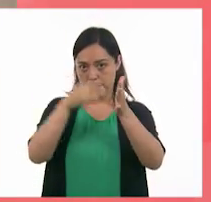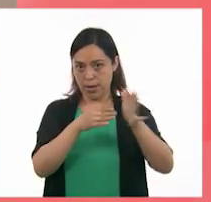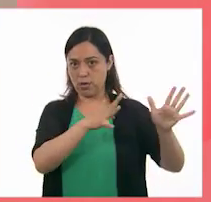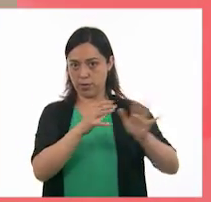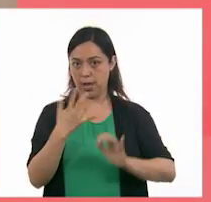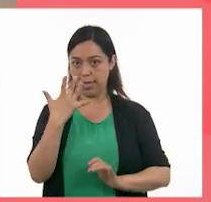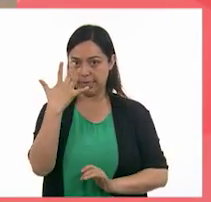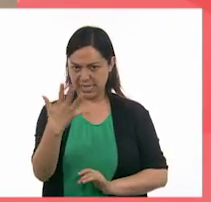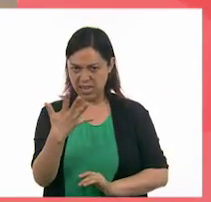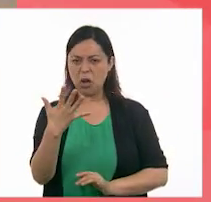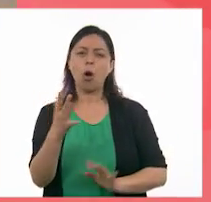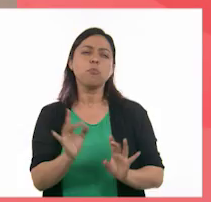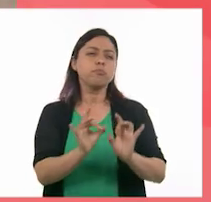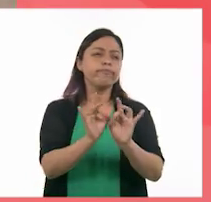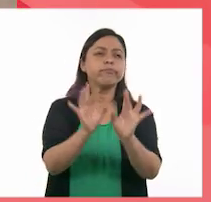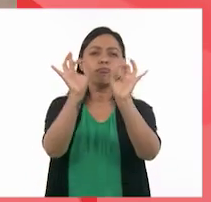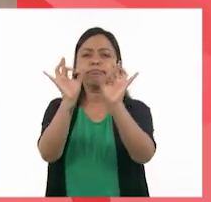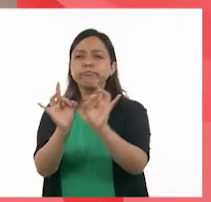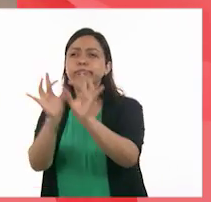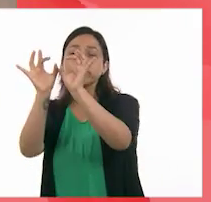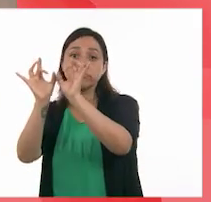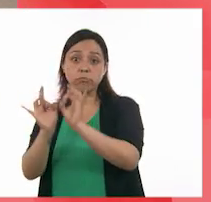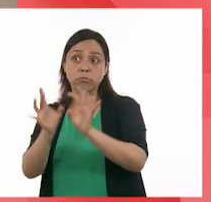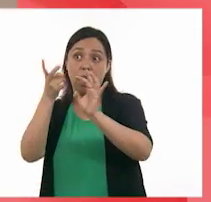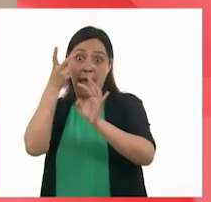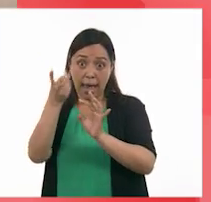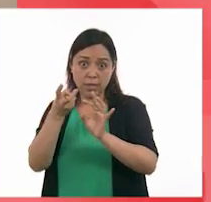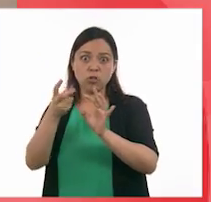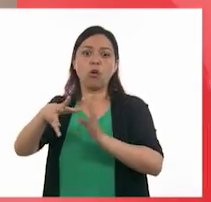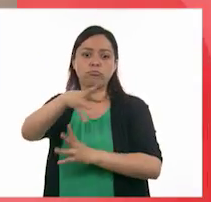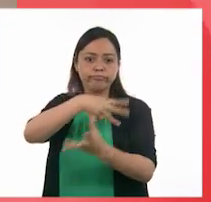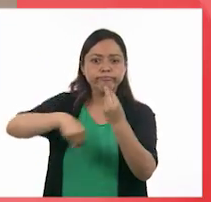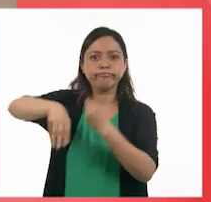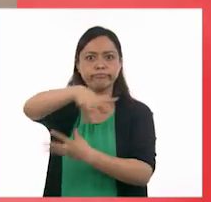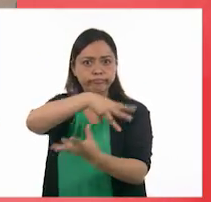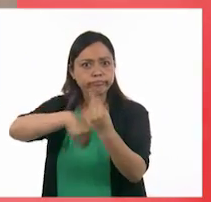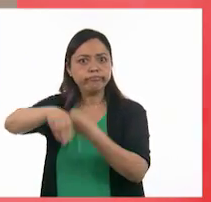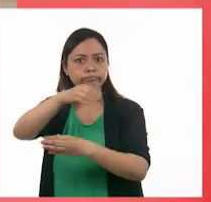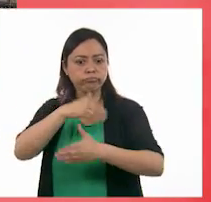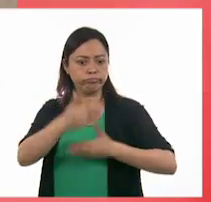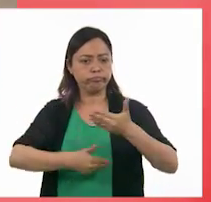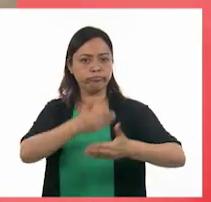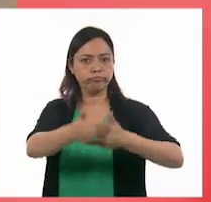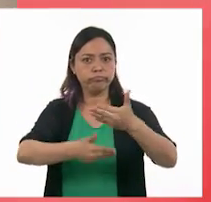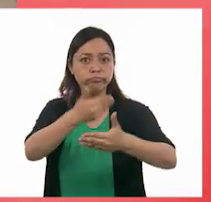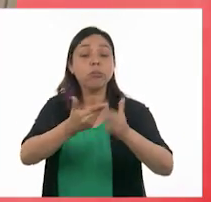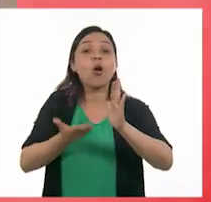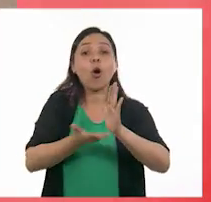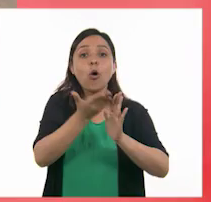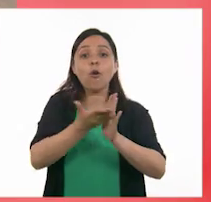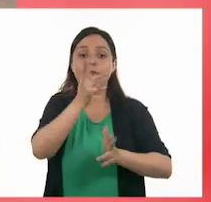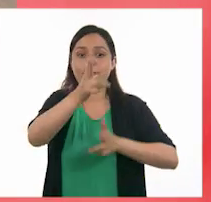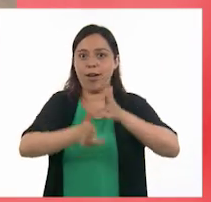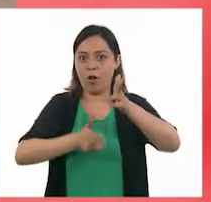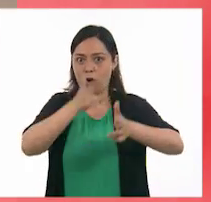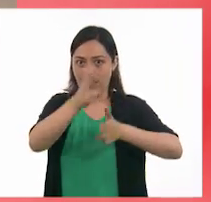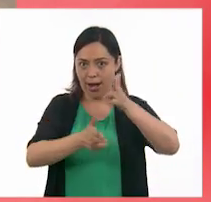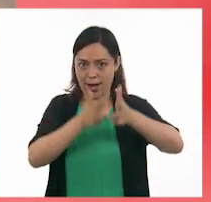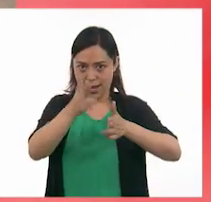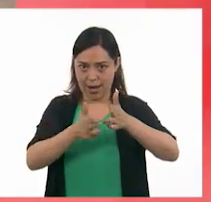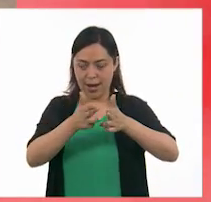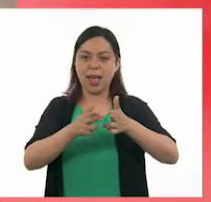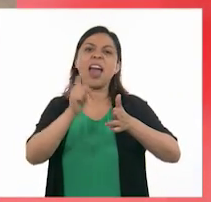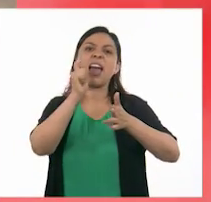hubo algunos eventos que marcaron el desarrollo del poblado, y fueron la construcción del ferrocarril